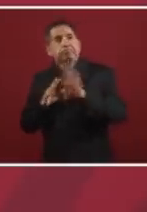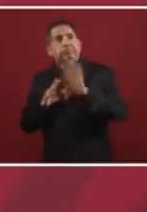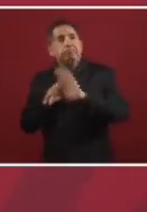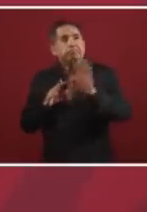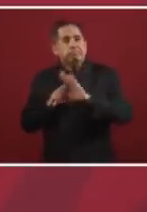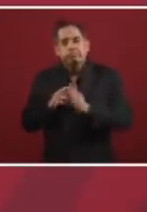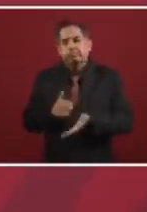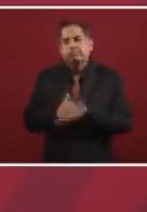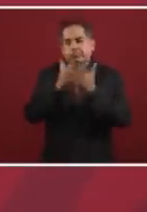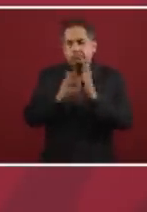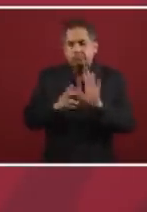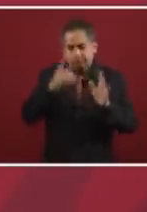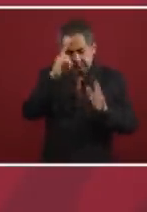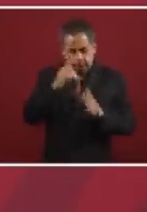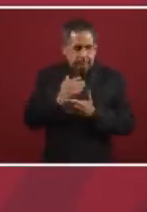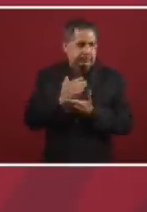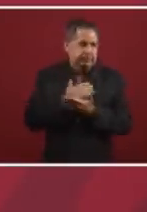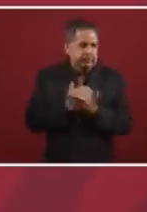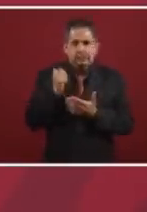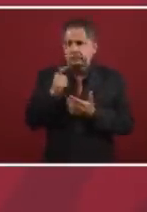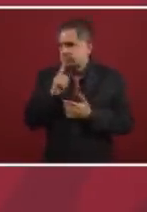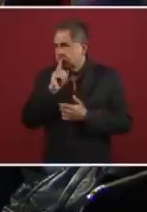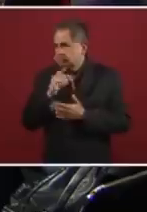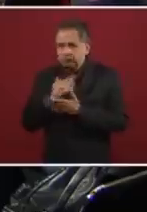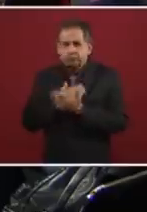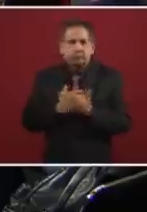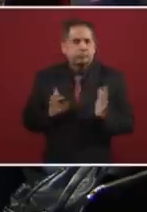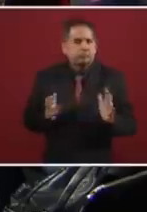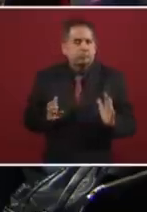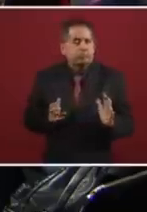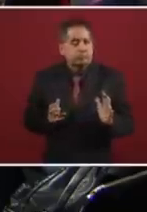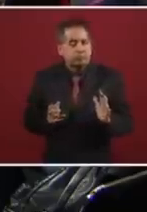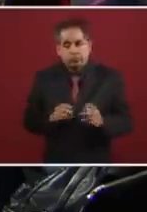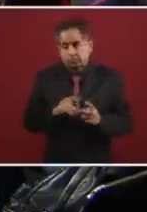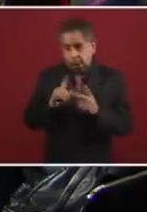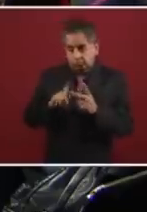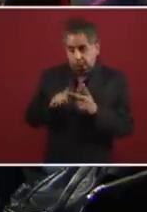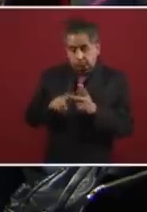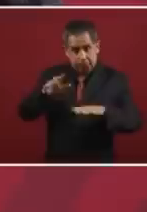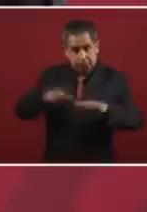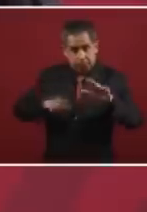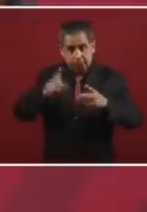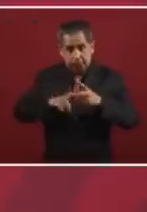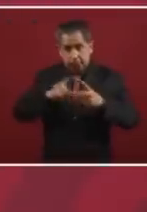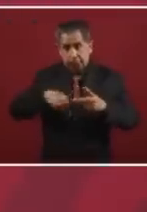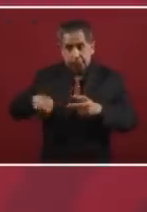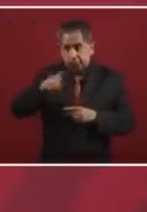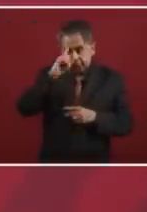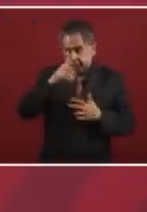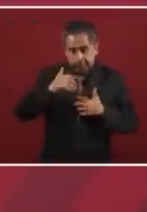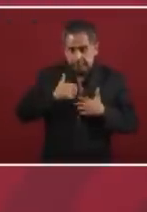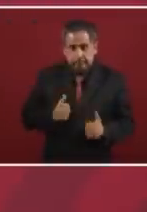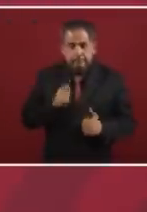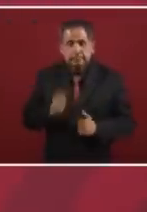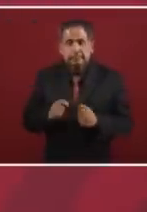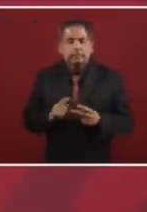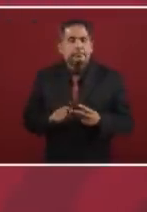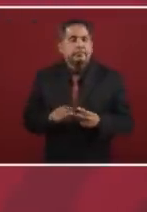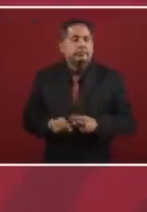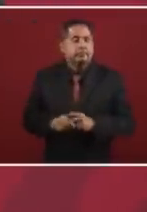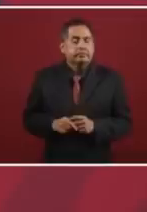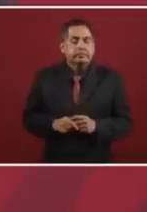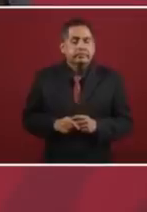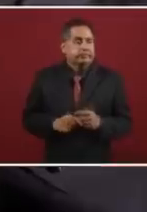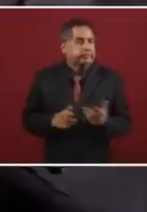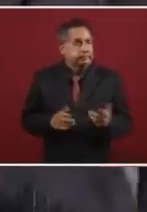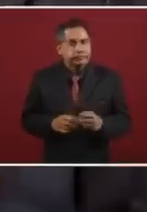a quitarle presión social al país y lo otro que a veces no se comprende y